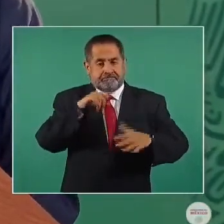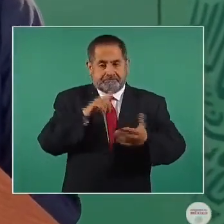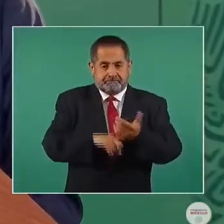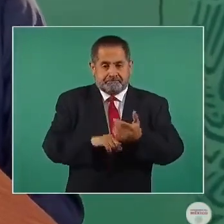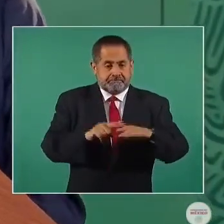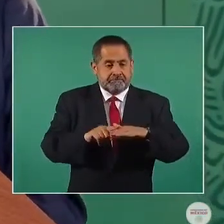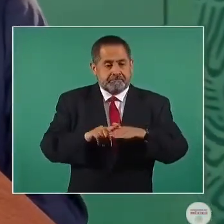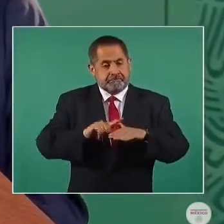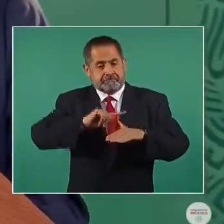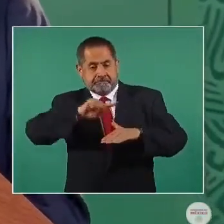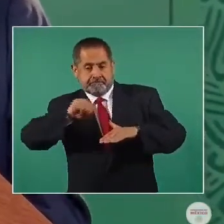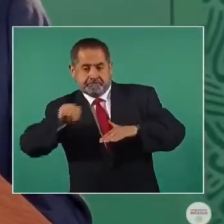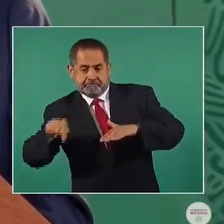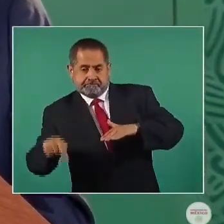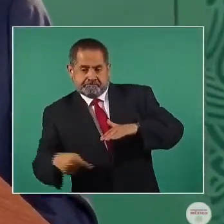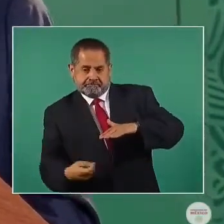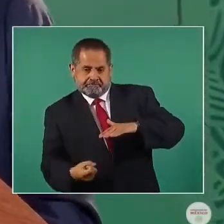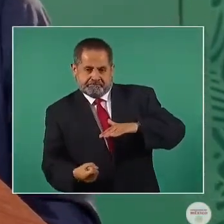nitrógeno